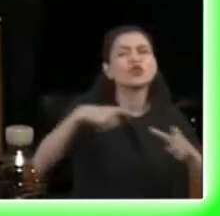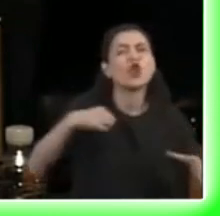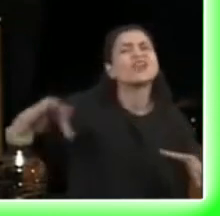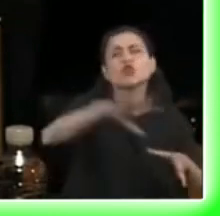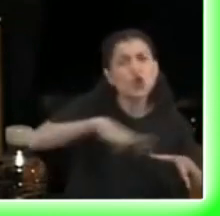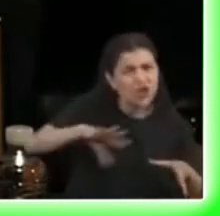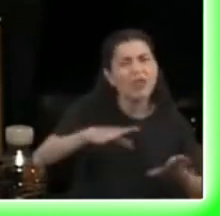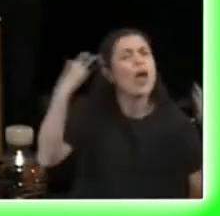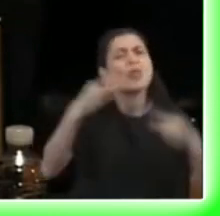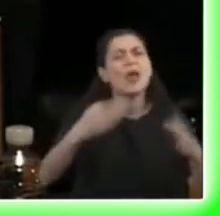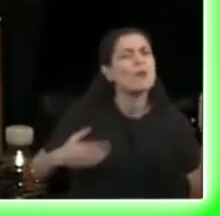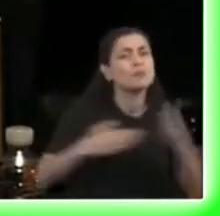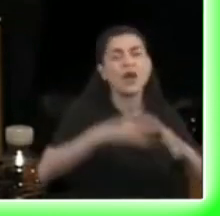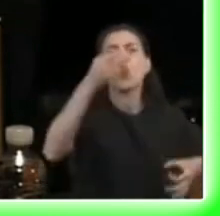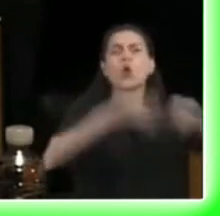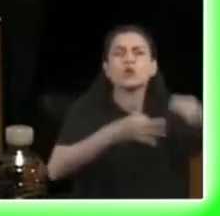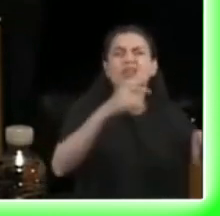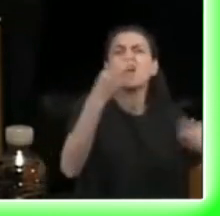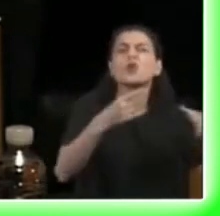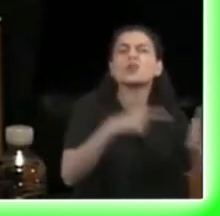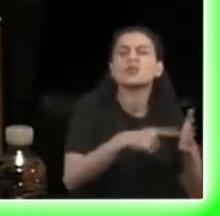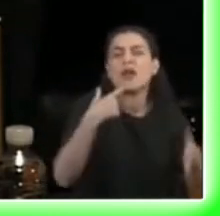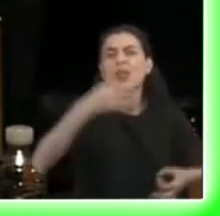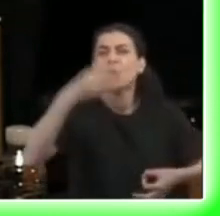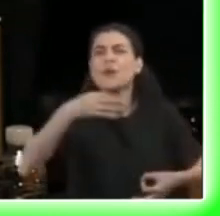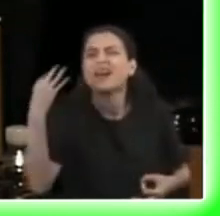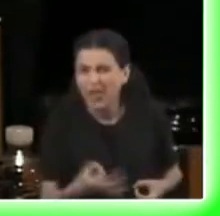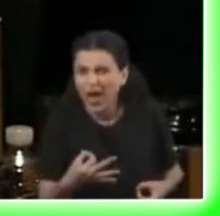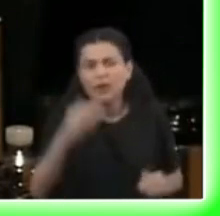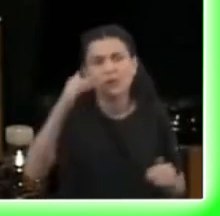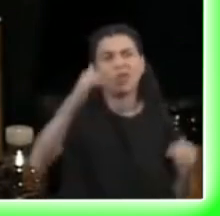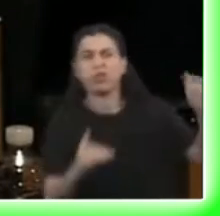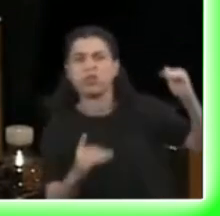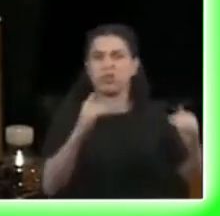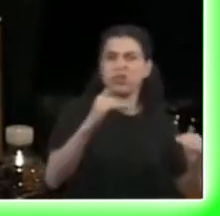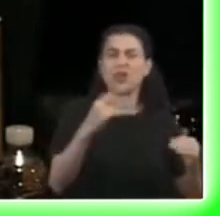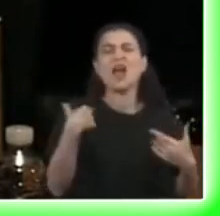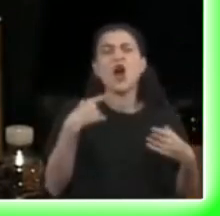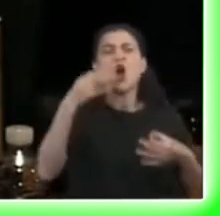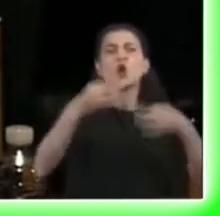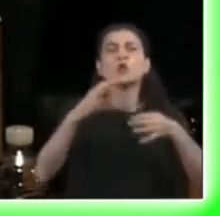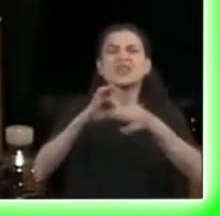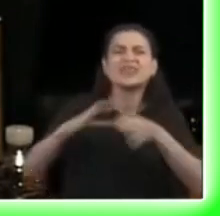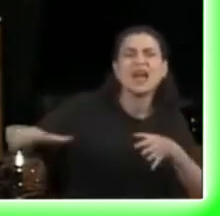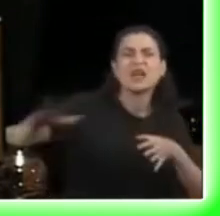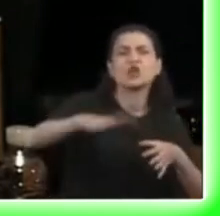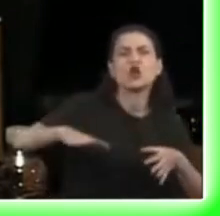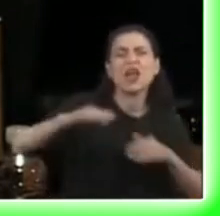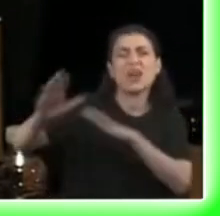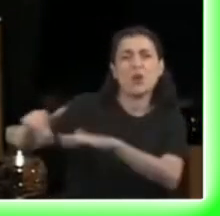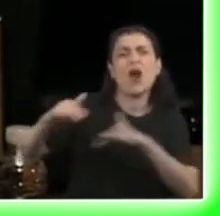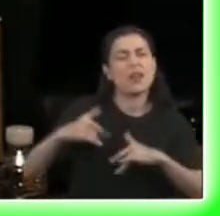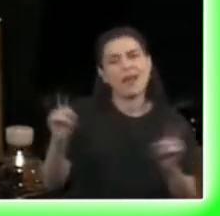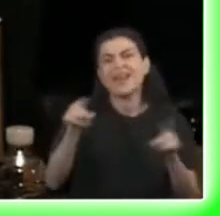civilizada, pero la justicia de verdad, la imparcial, no la mal llamada justicia social que administran con capricho los